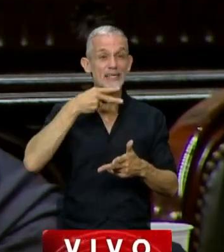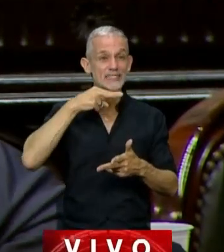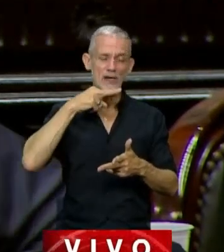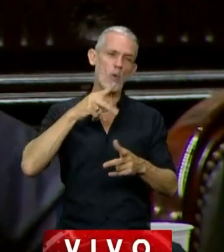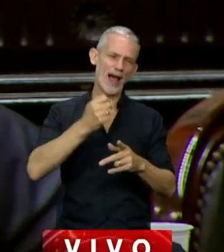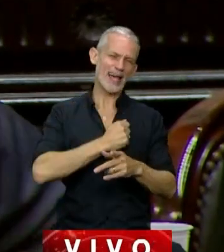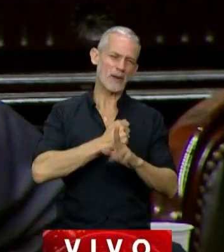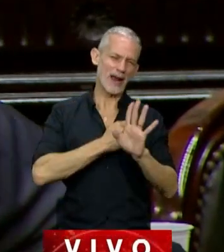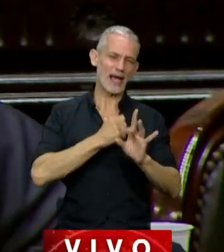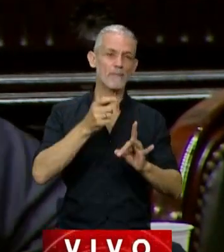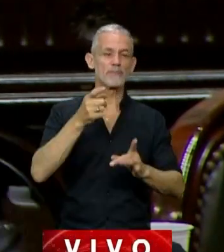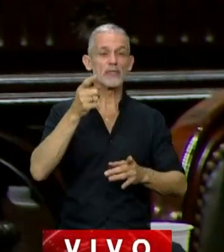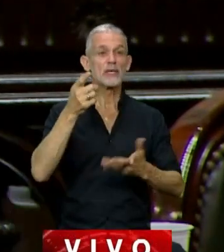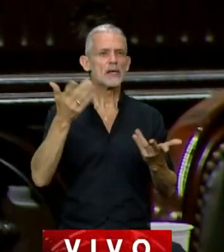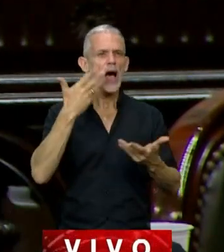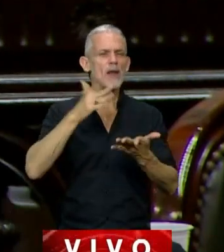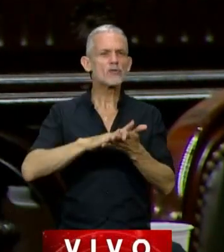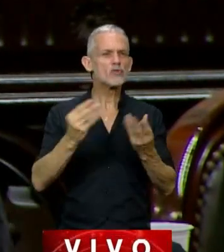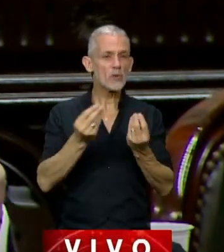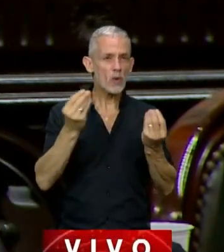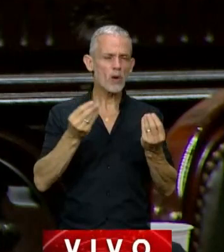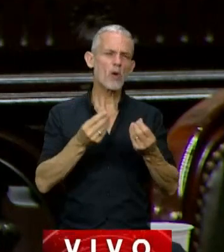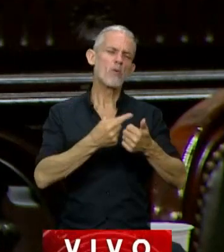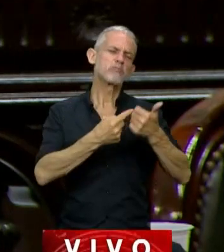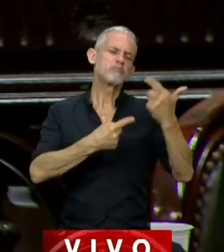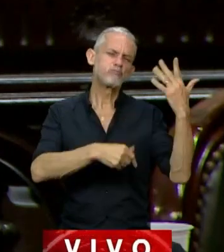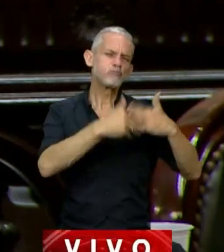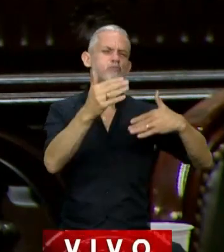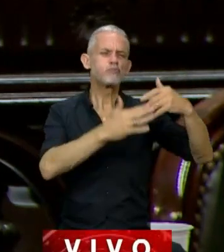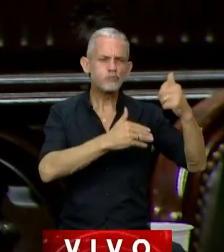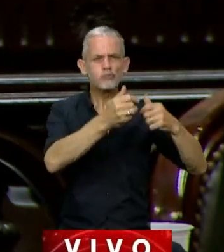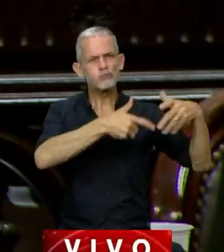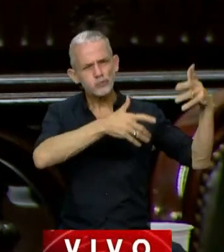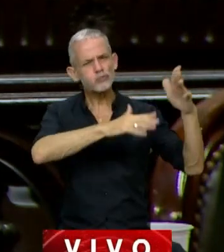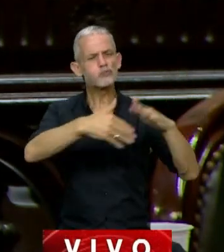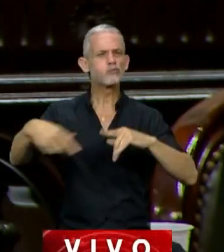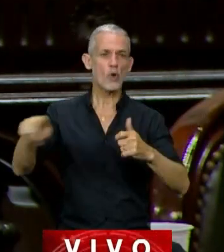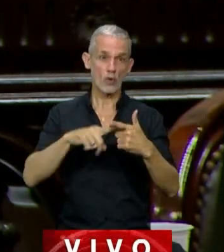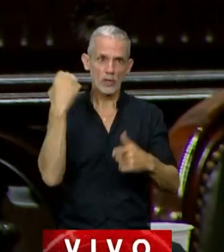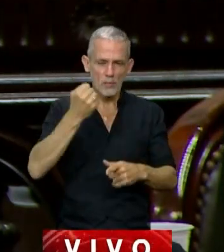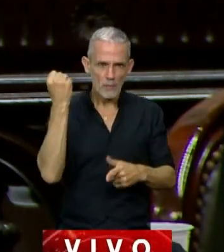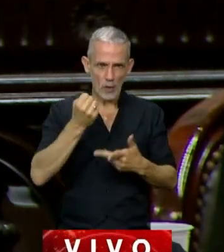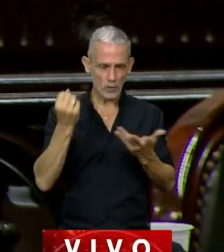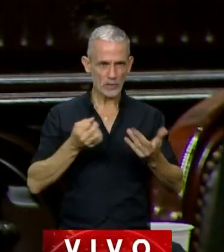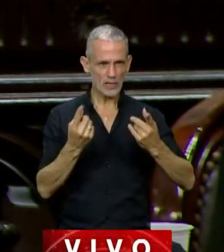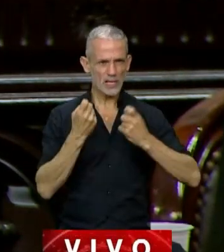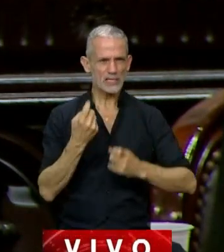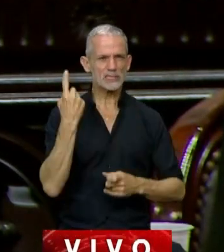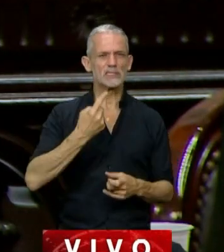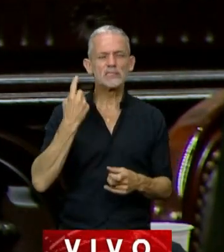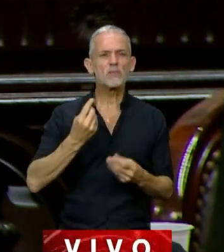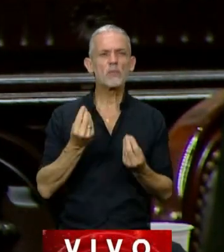de Catamarca, hablar de mucha obra pública que son vitales para